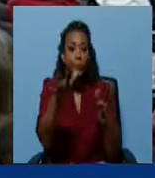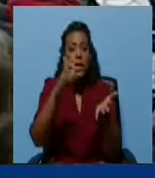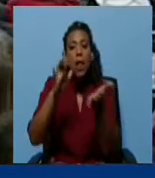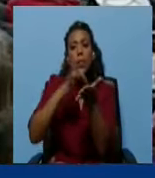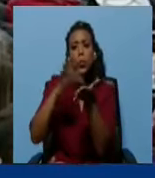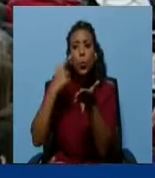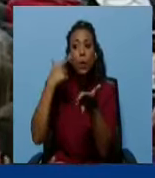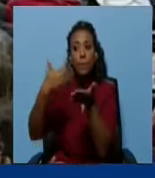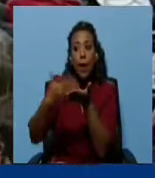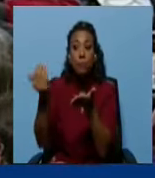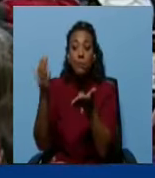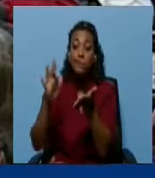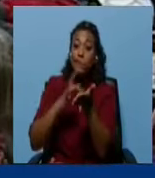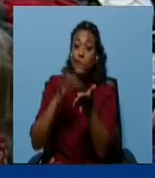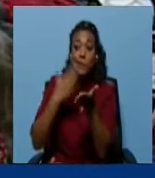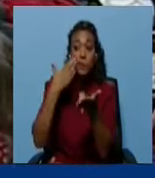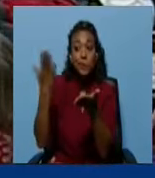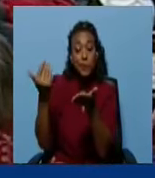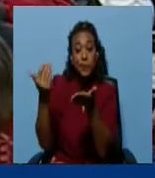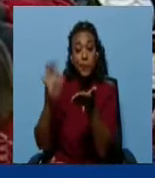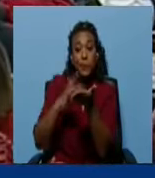agarré fuera de base el edecán,